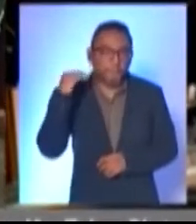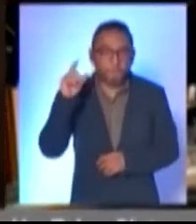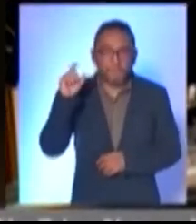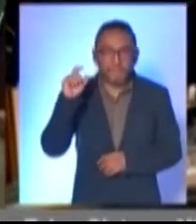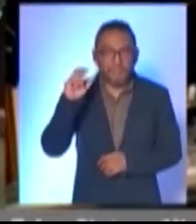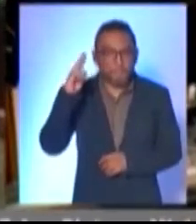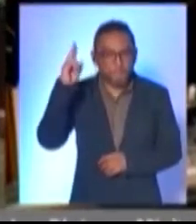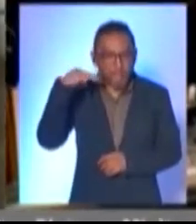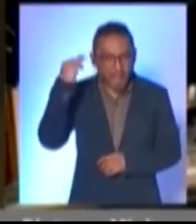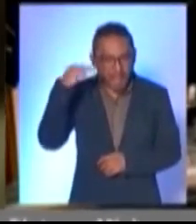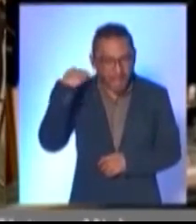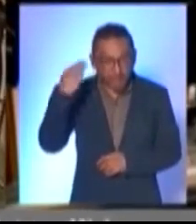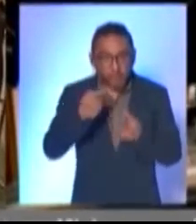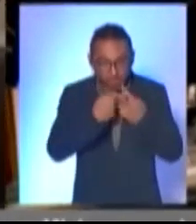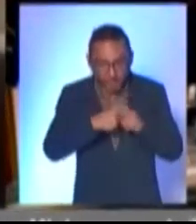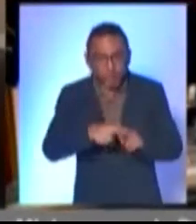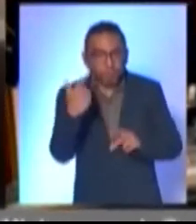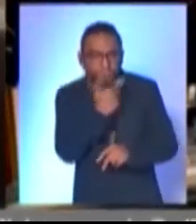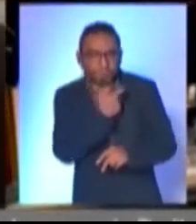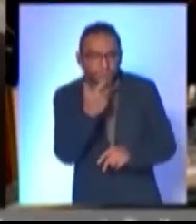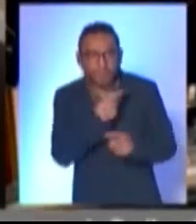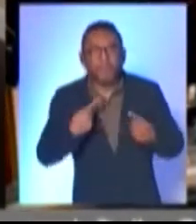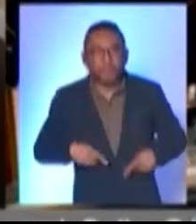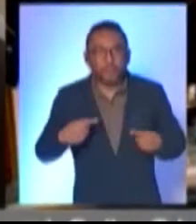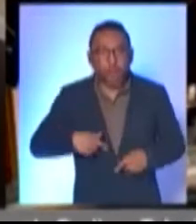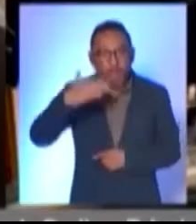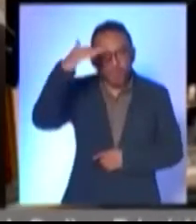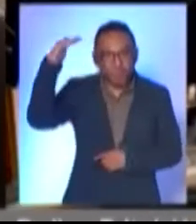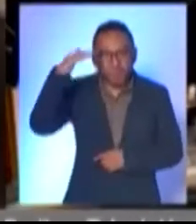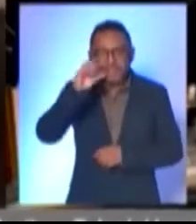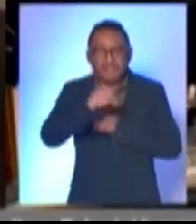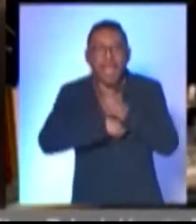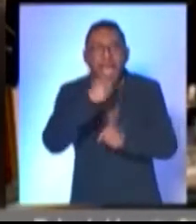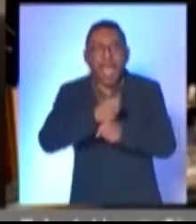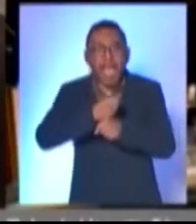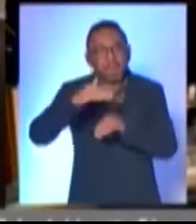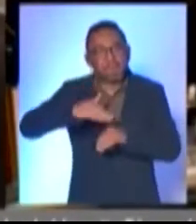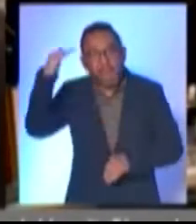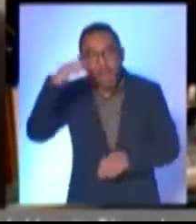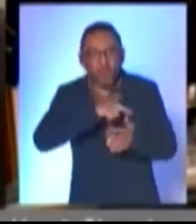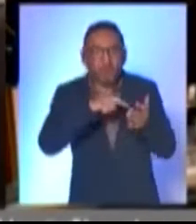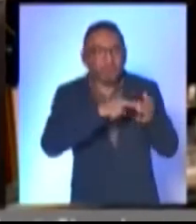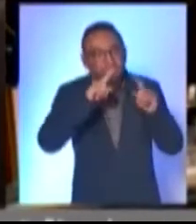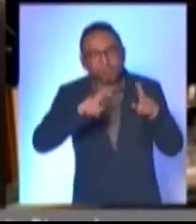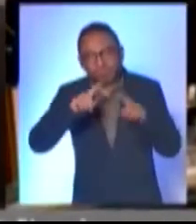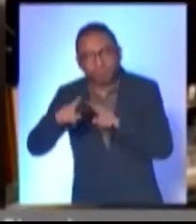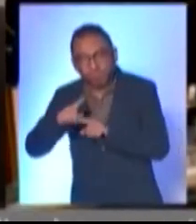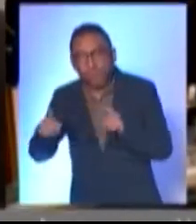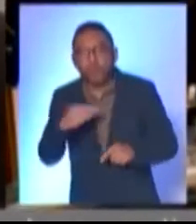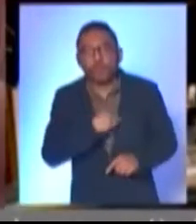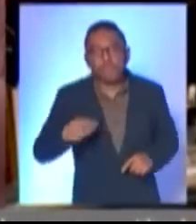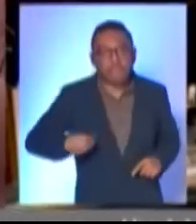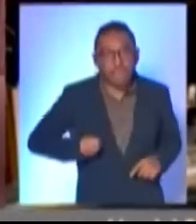la inmunización contra el COVID-19 a personas mayores de 60 años en diferentes centros de vacunación habilitados en el